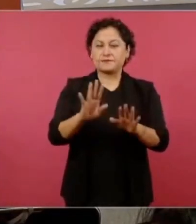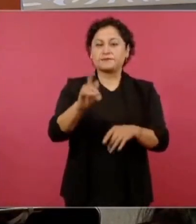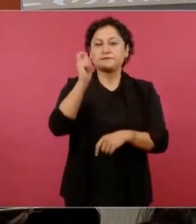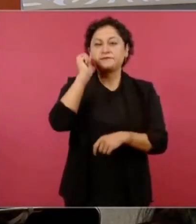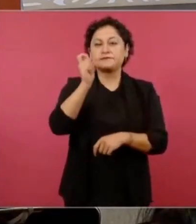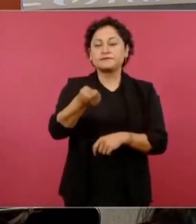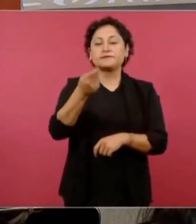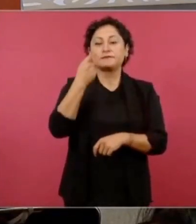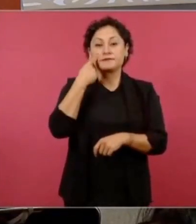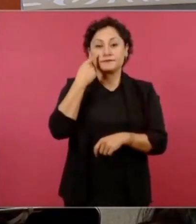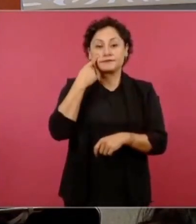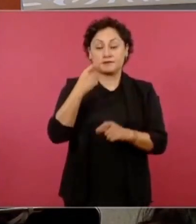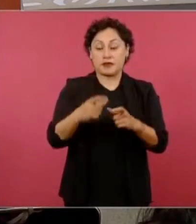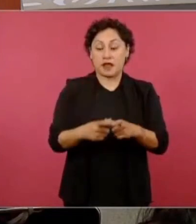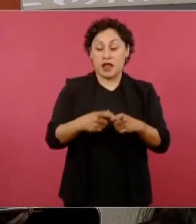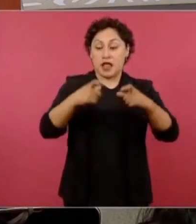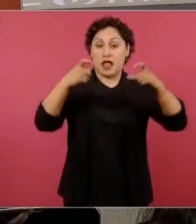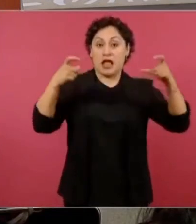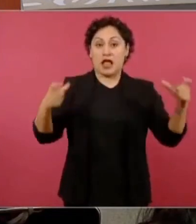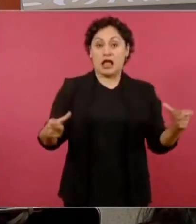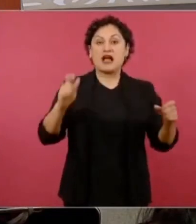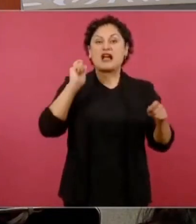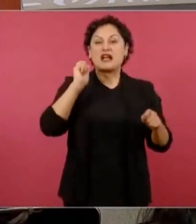obtener más dinero,